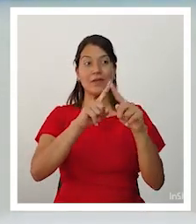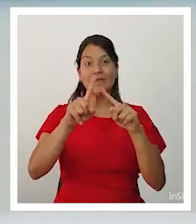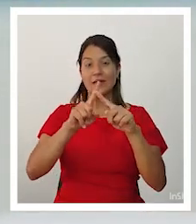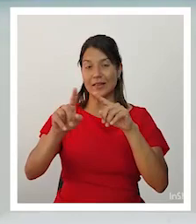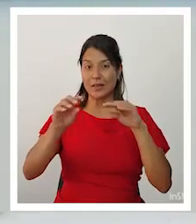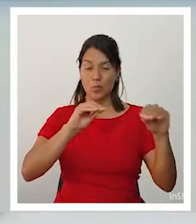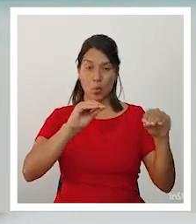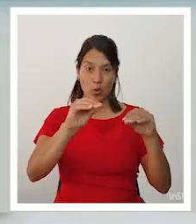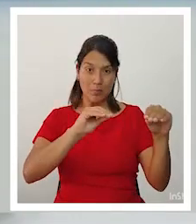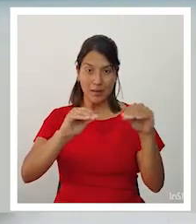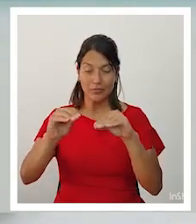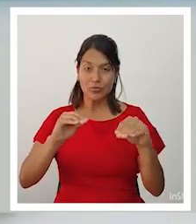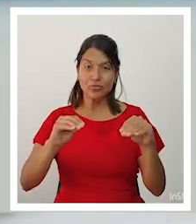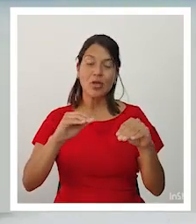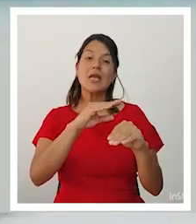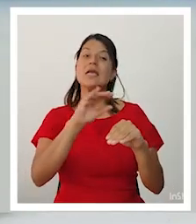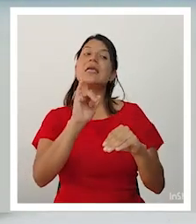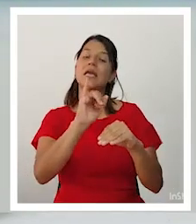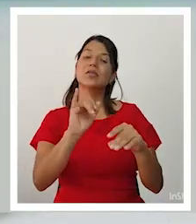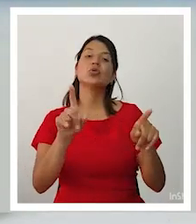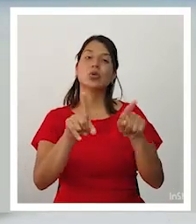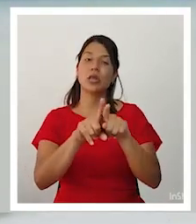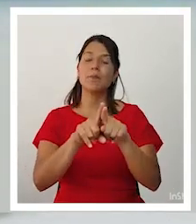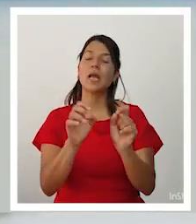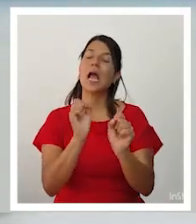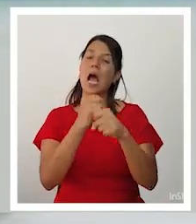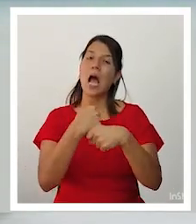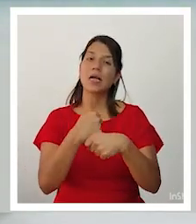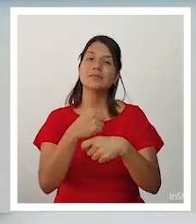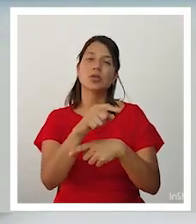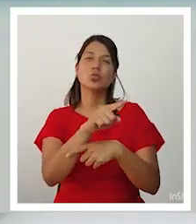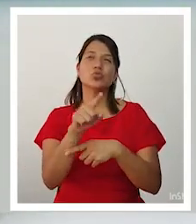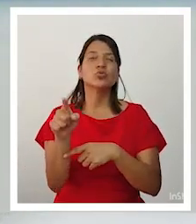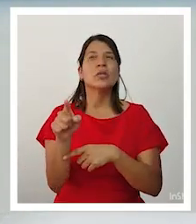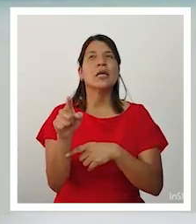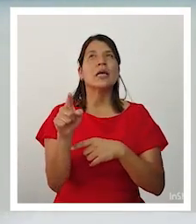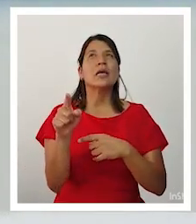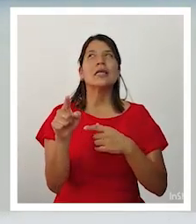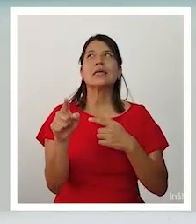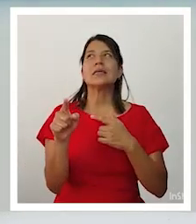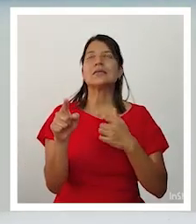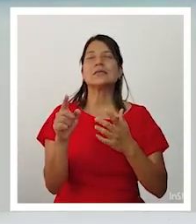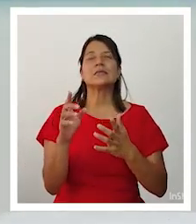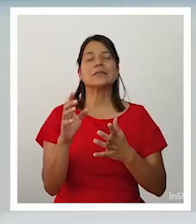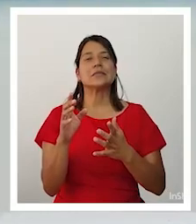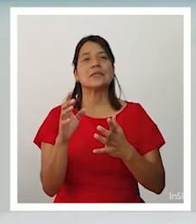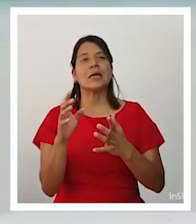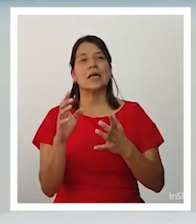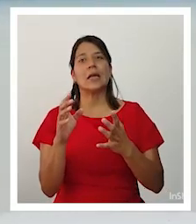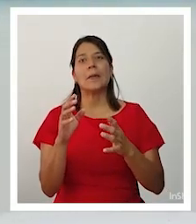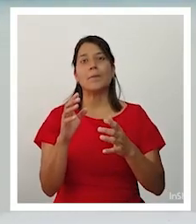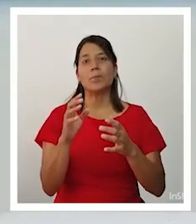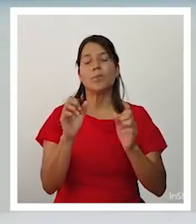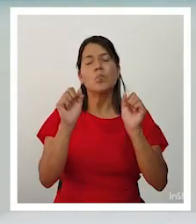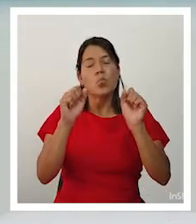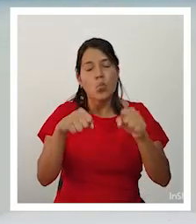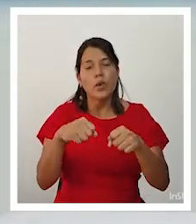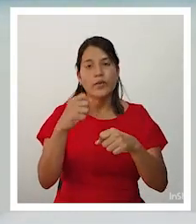movimientos, y que eso también va a llenarlos de esa cuestión donde queremos decirles a las